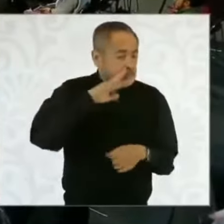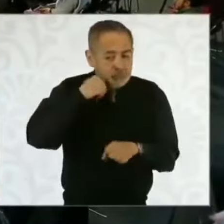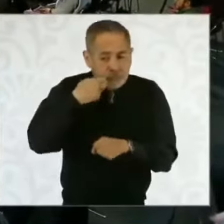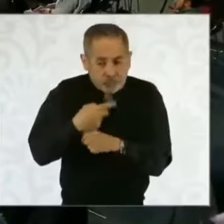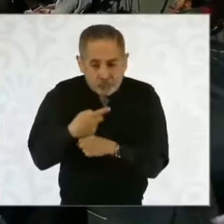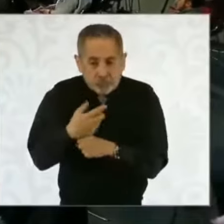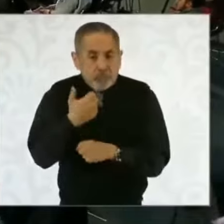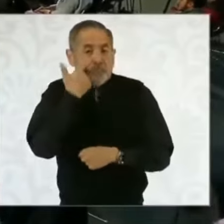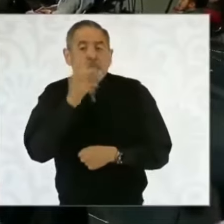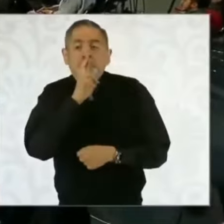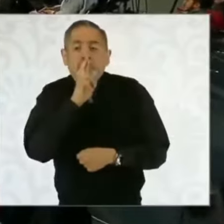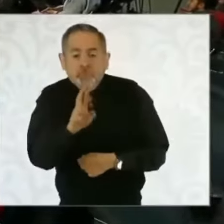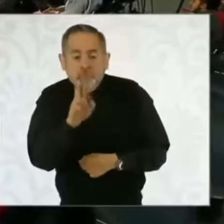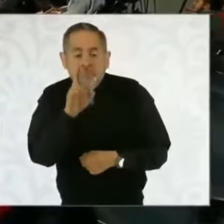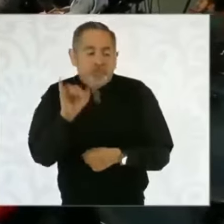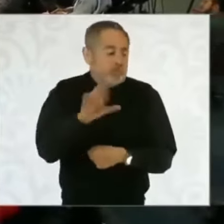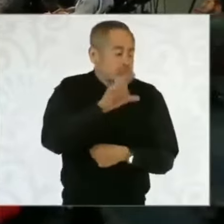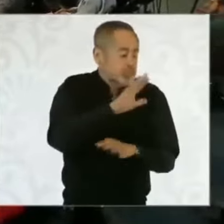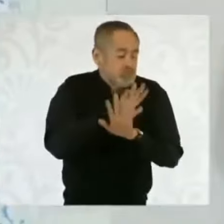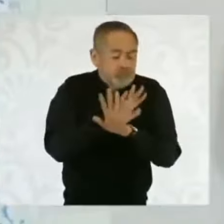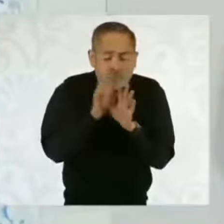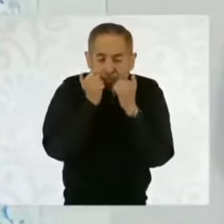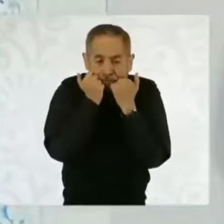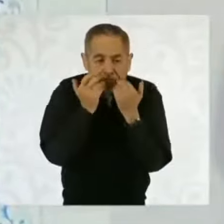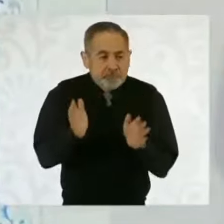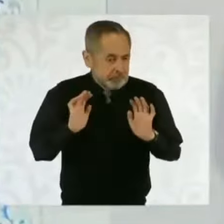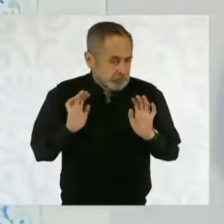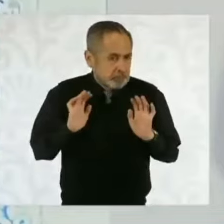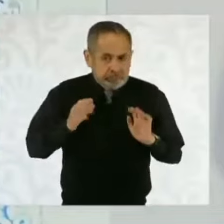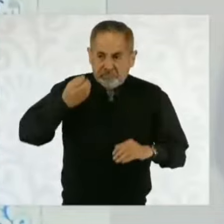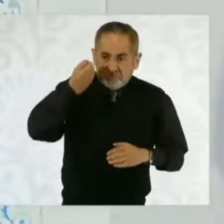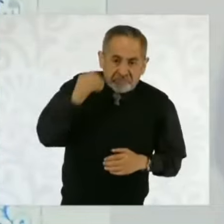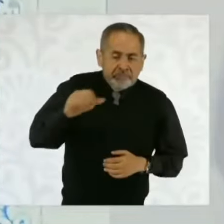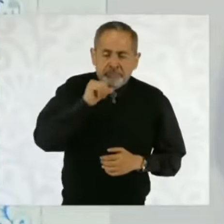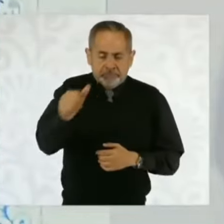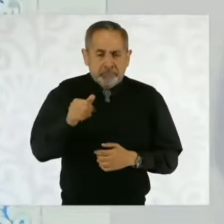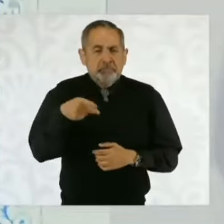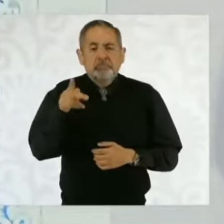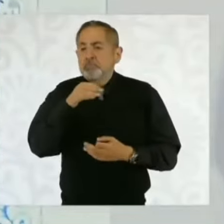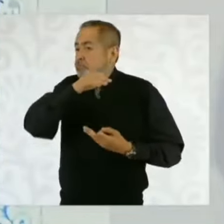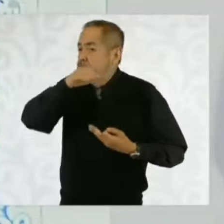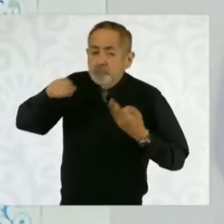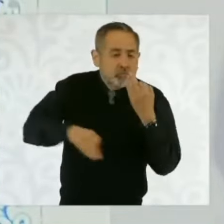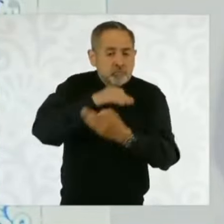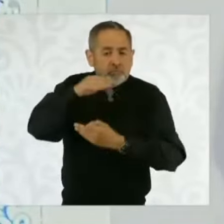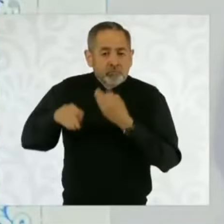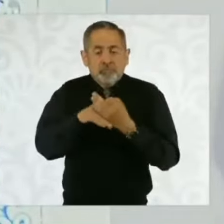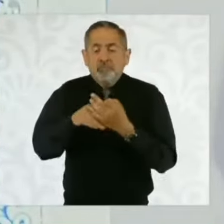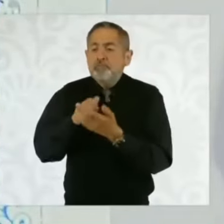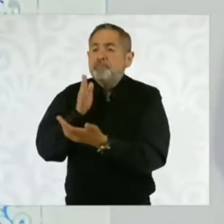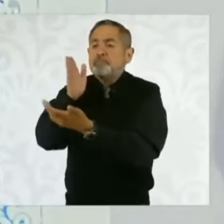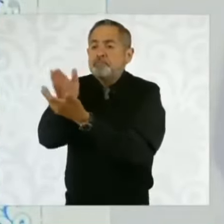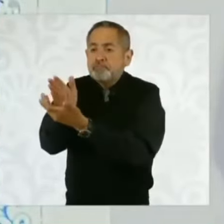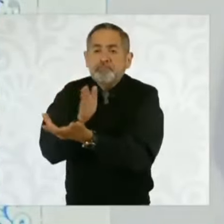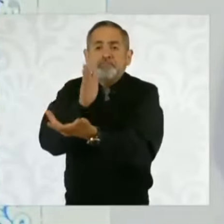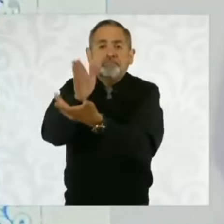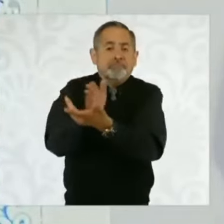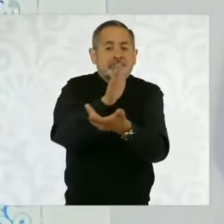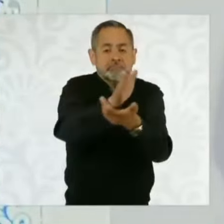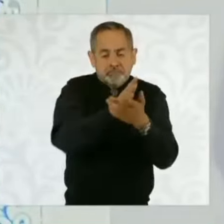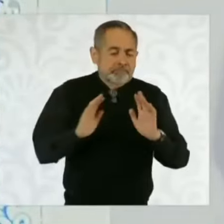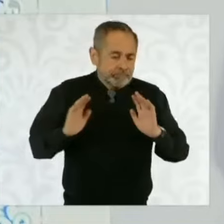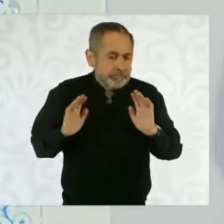al cuestionario no es obligatorio de todas maneras todas y todos van a recibir la visita y depende